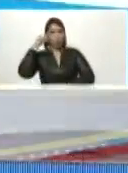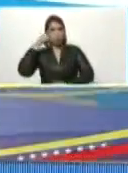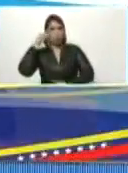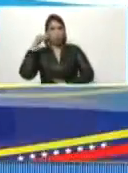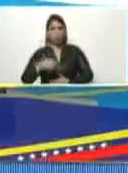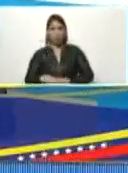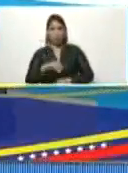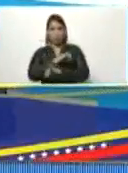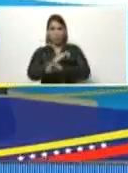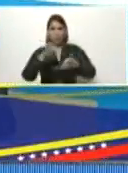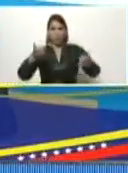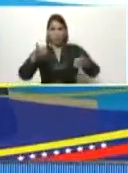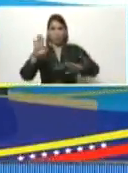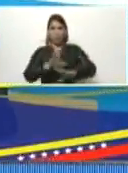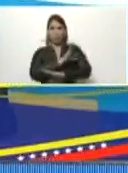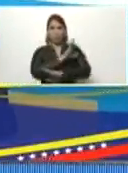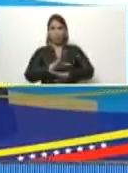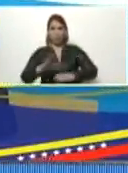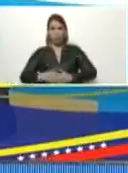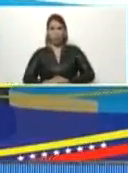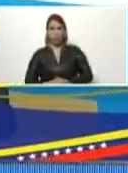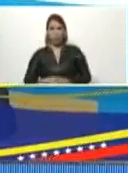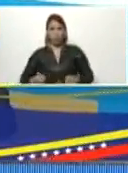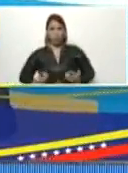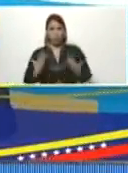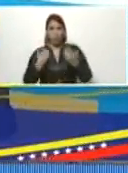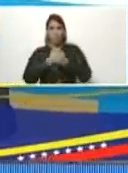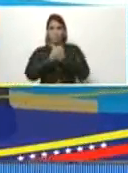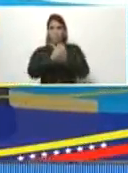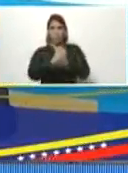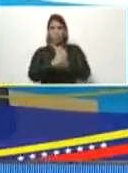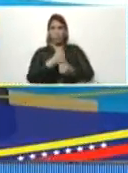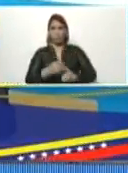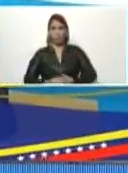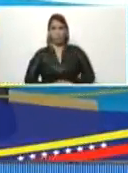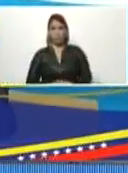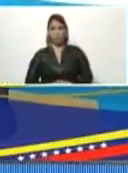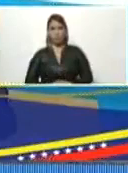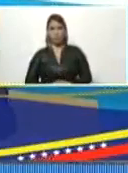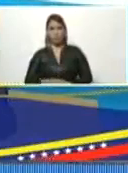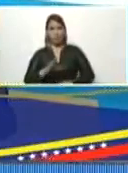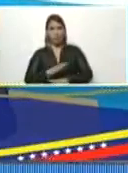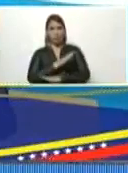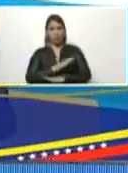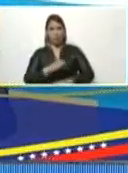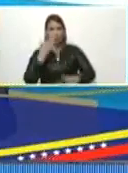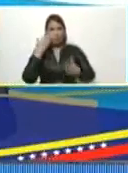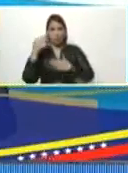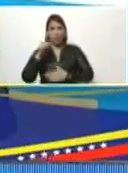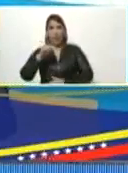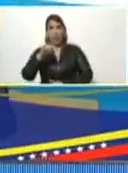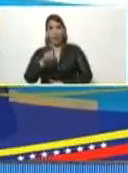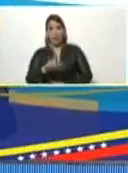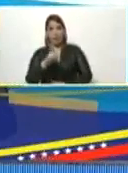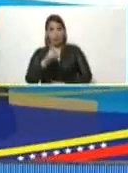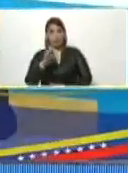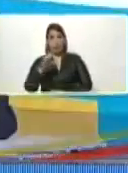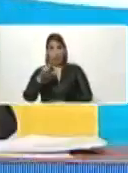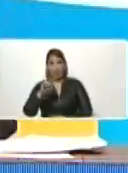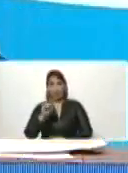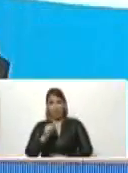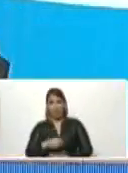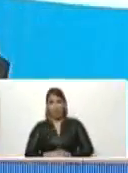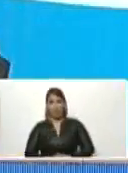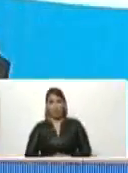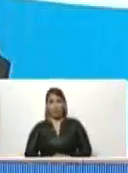para terminar con canción de emoción y de amor. Canción compuesta por Adela y Freite. De Caraota,